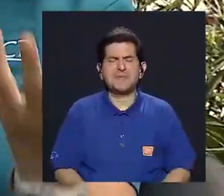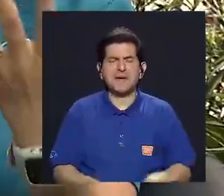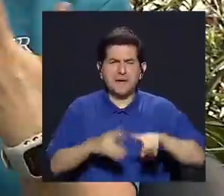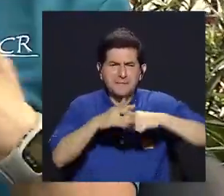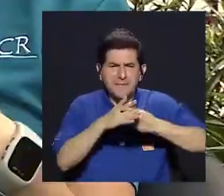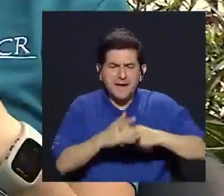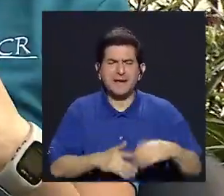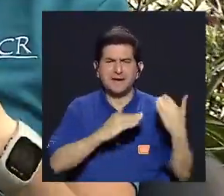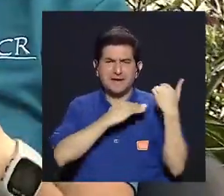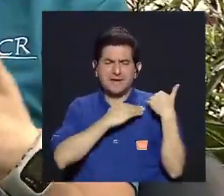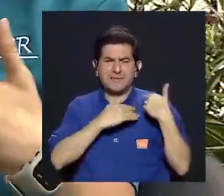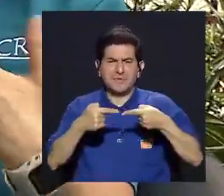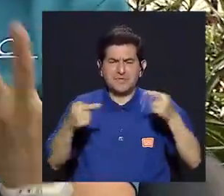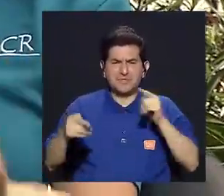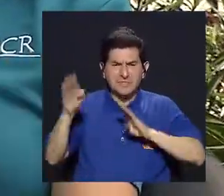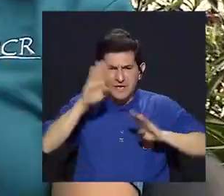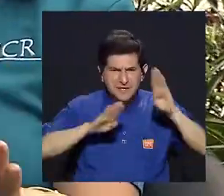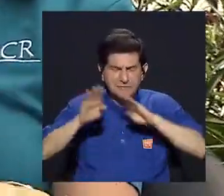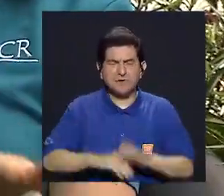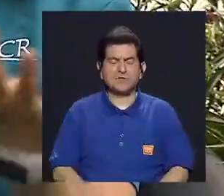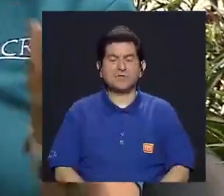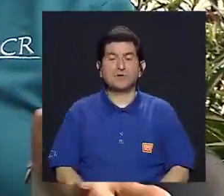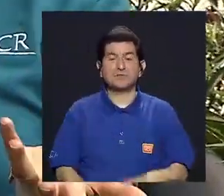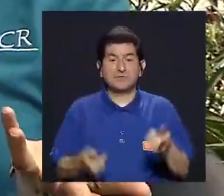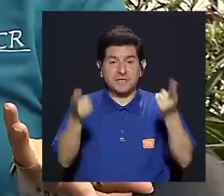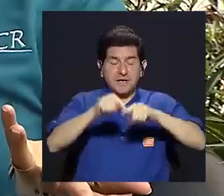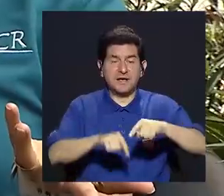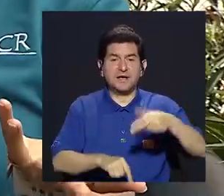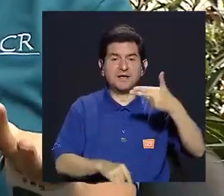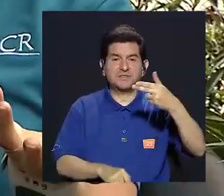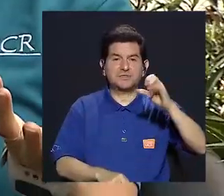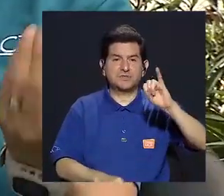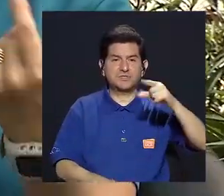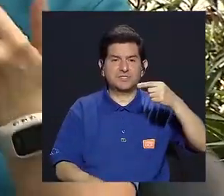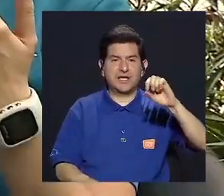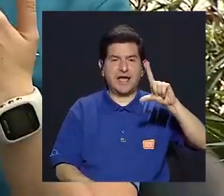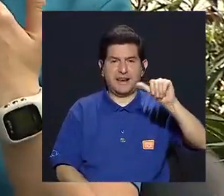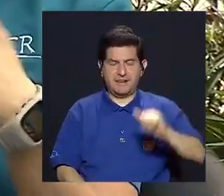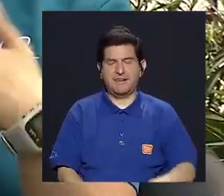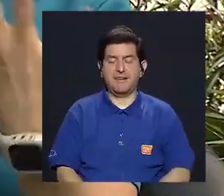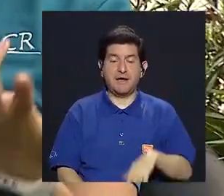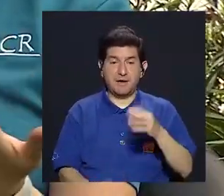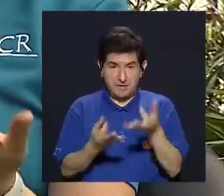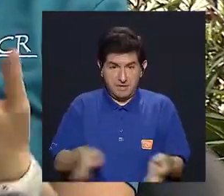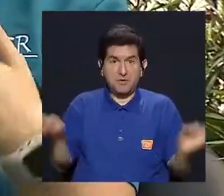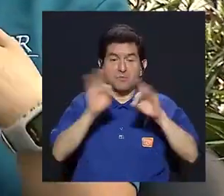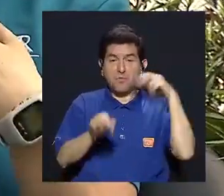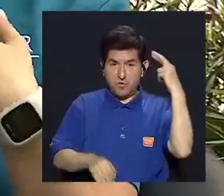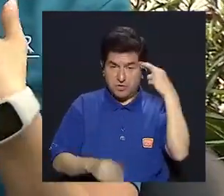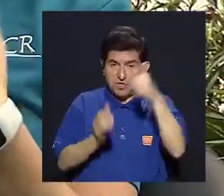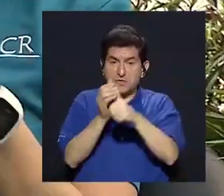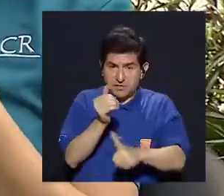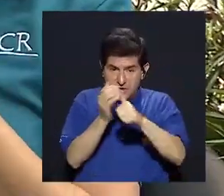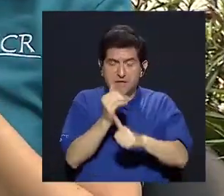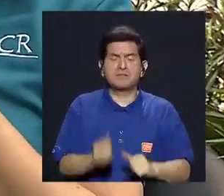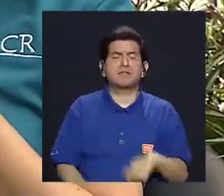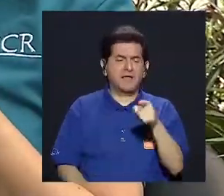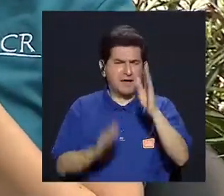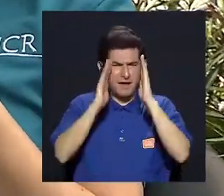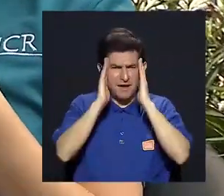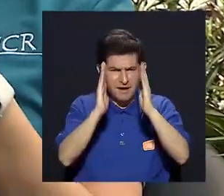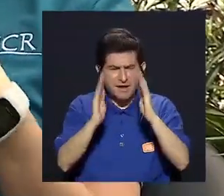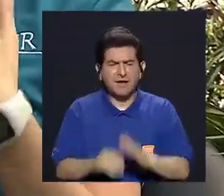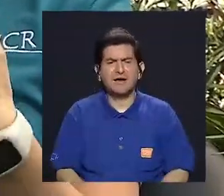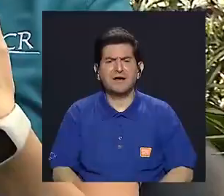resistencia a los antibióticos en bacterias como chile la verdad que es una causa muy importante de diarrea entre otras cosas incluso trabajó mucho con